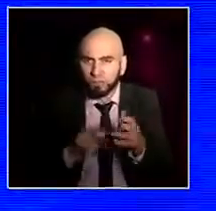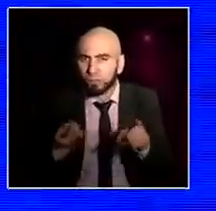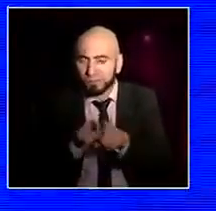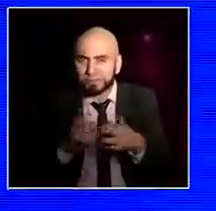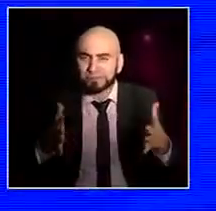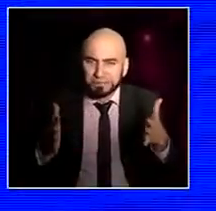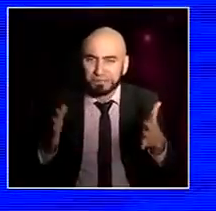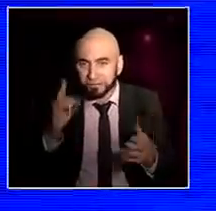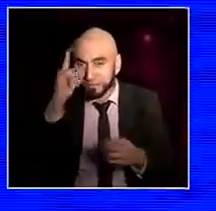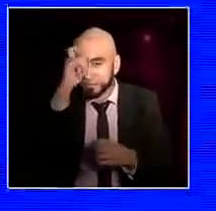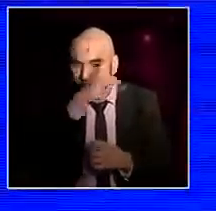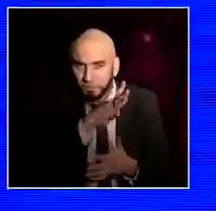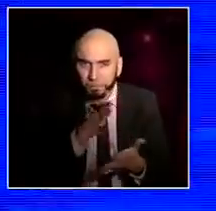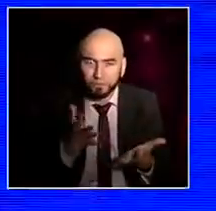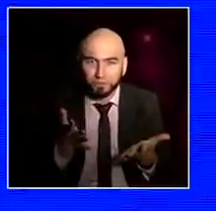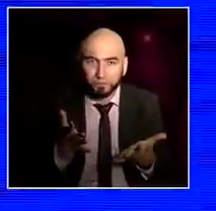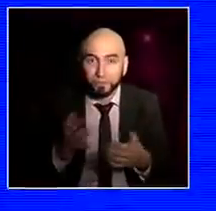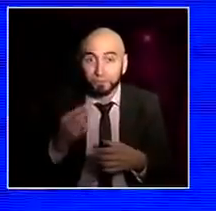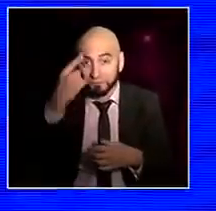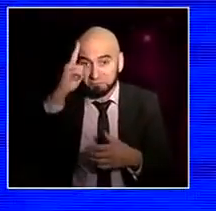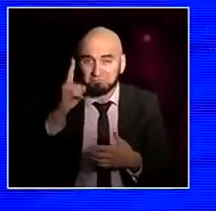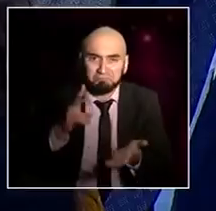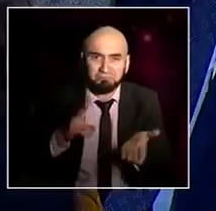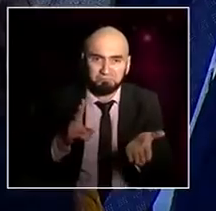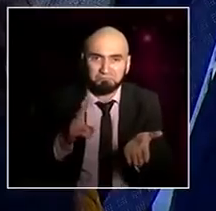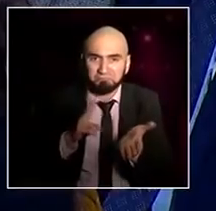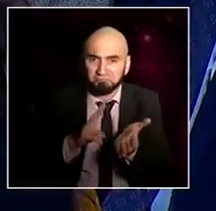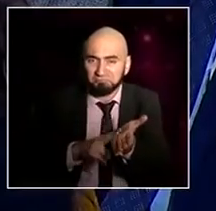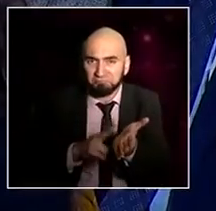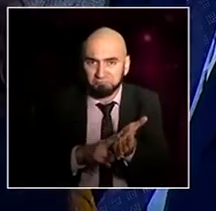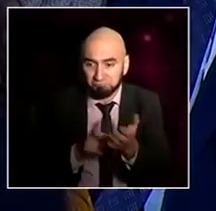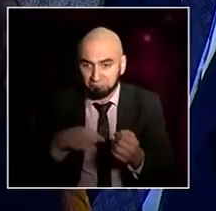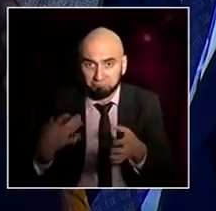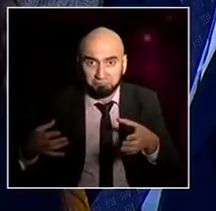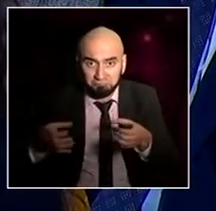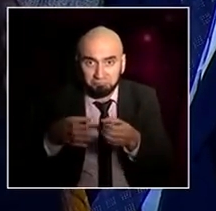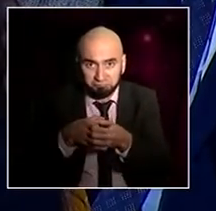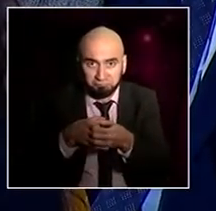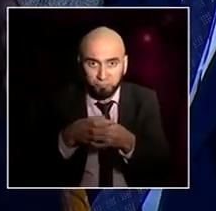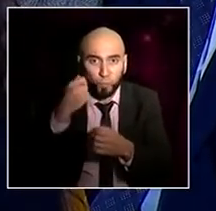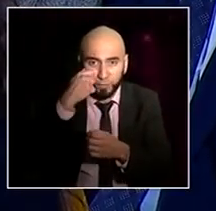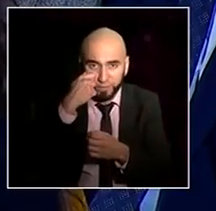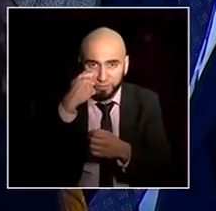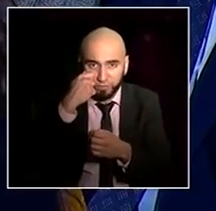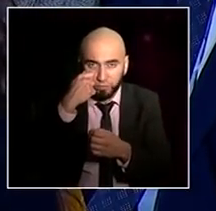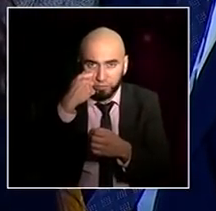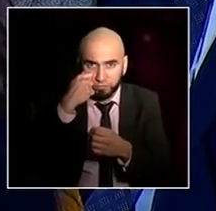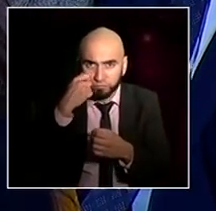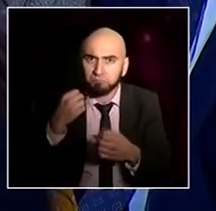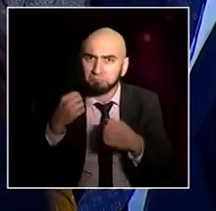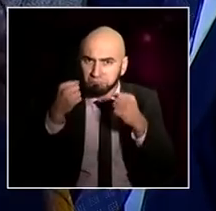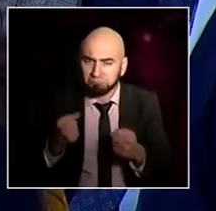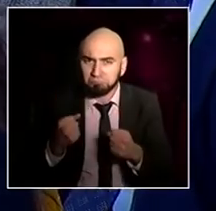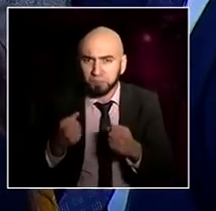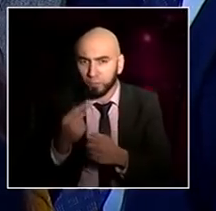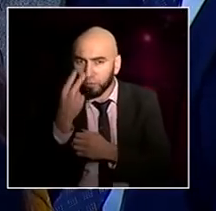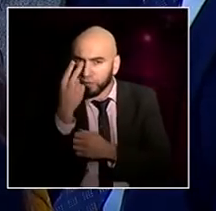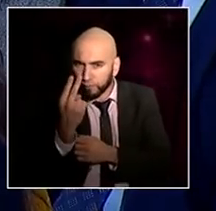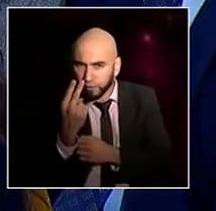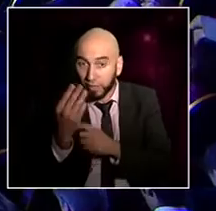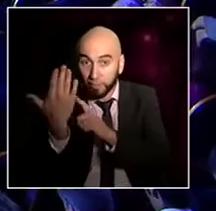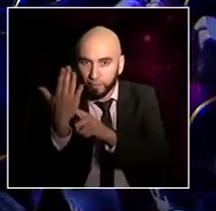en tantas formas, pero también somos la única especie que ha sido capaz de mirar con un espejo al universo, de